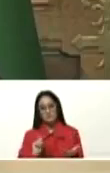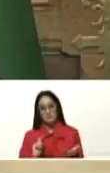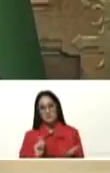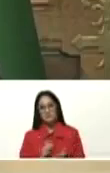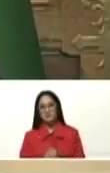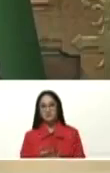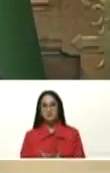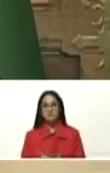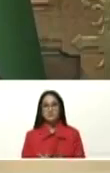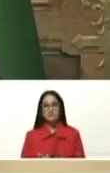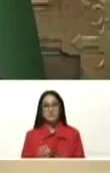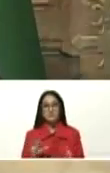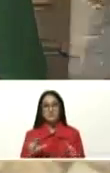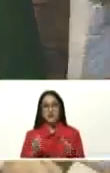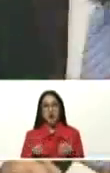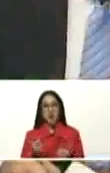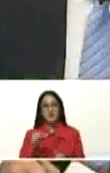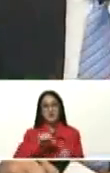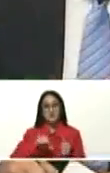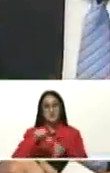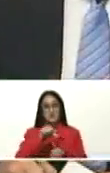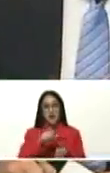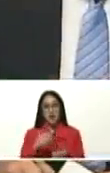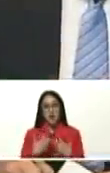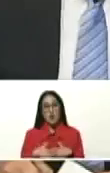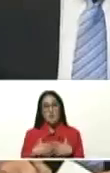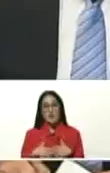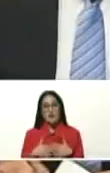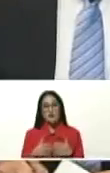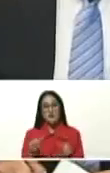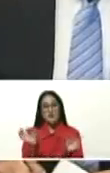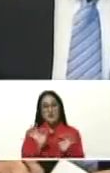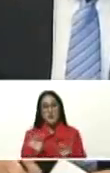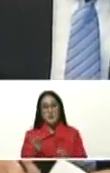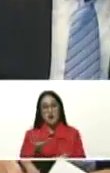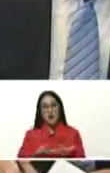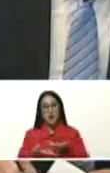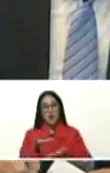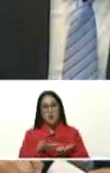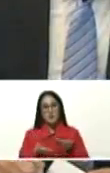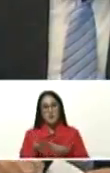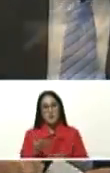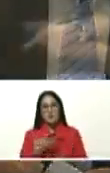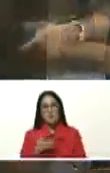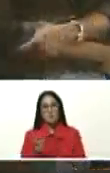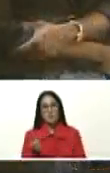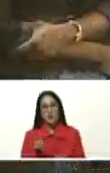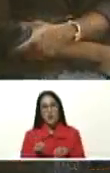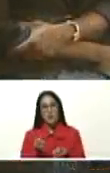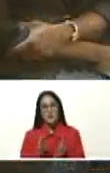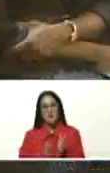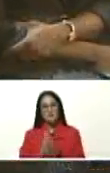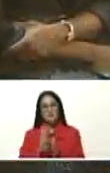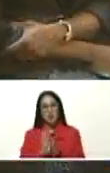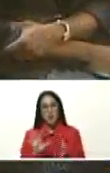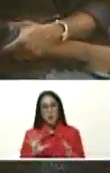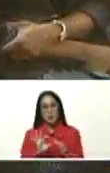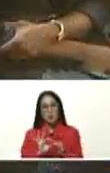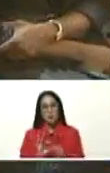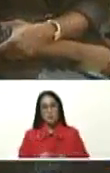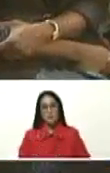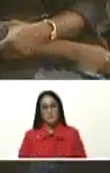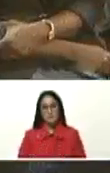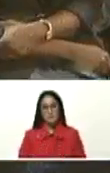elevar el comercio y cooperar en todas las formas de economía para que nuestras economías crezcan juntas.